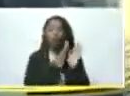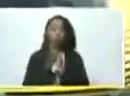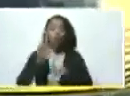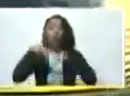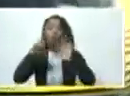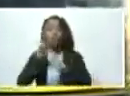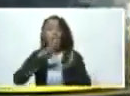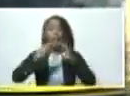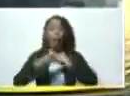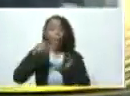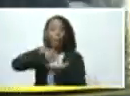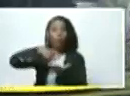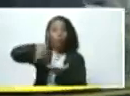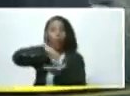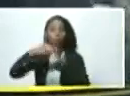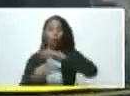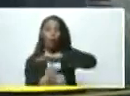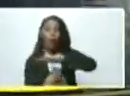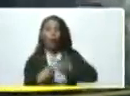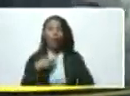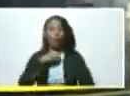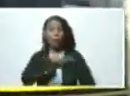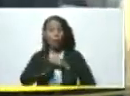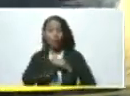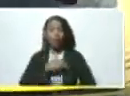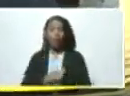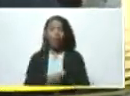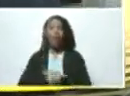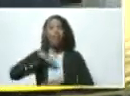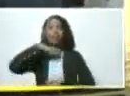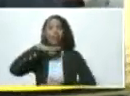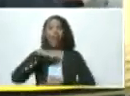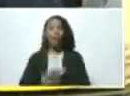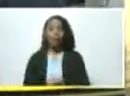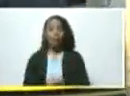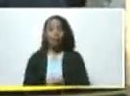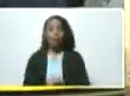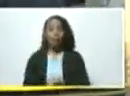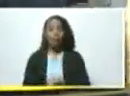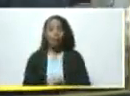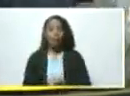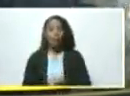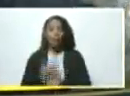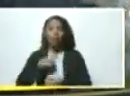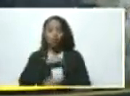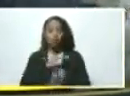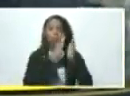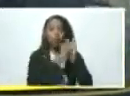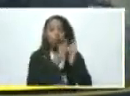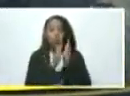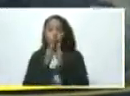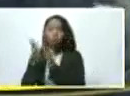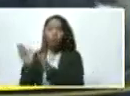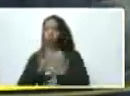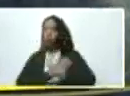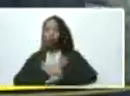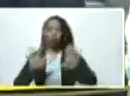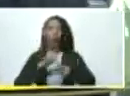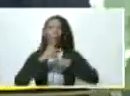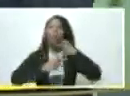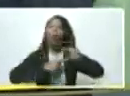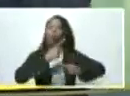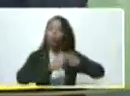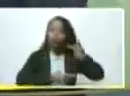CLAP en el punto y círculo de la base de misiones Sabaneta Sur, Guayabalito. Guayabalito. Estamos organizados, estamos